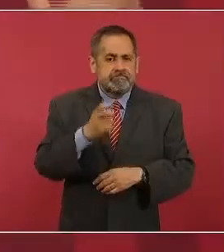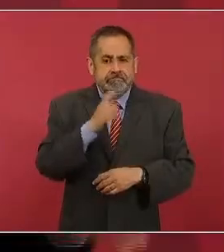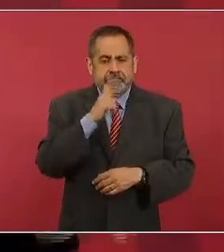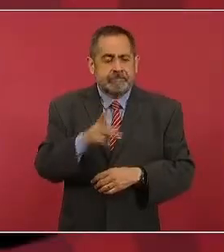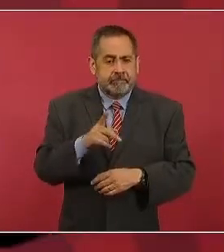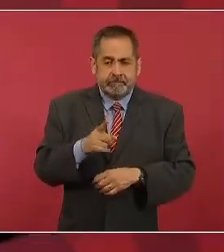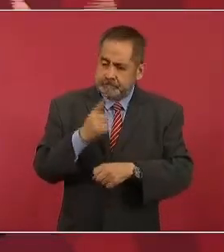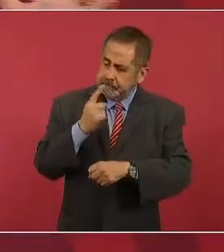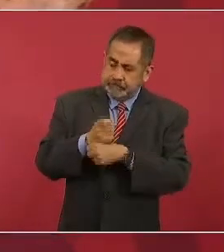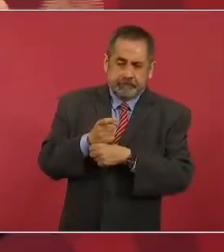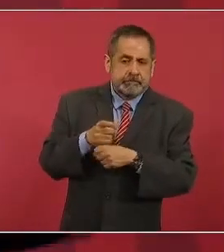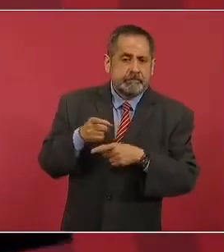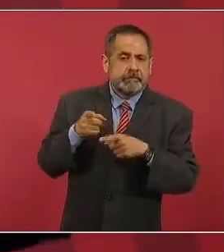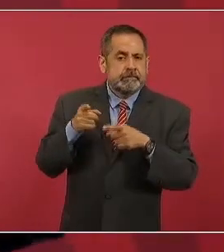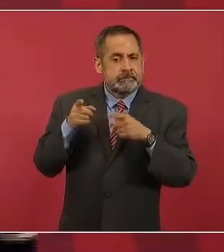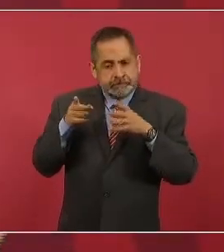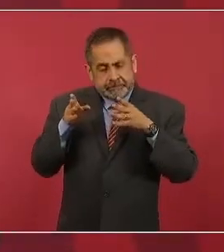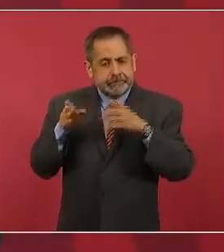primero,